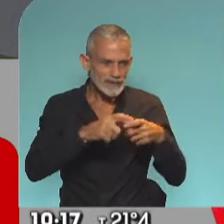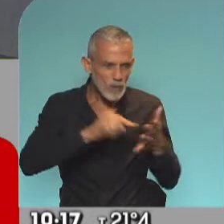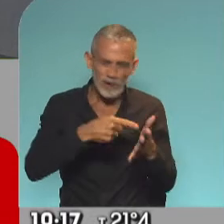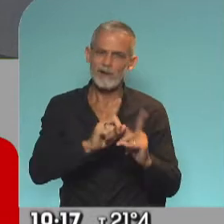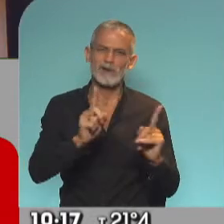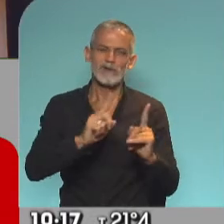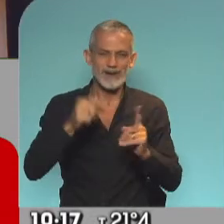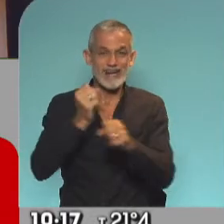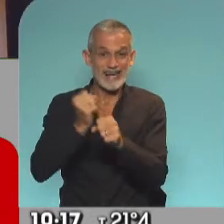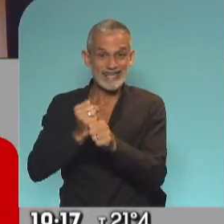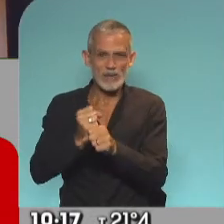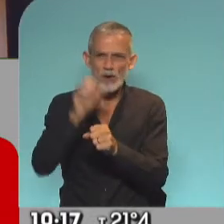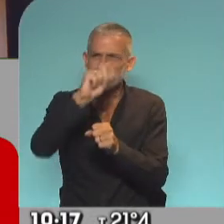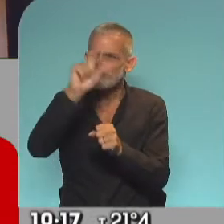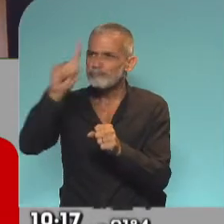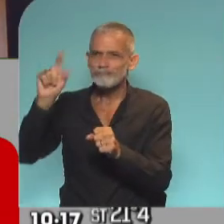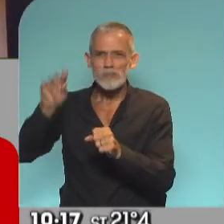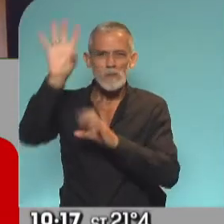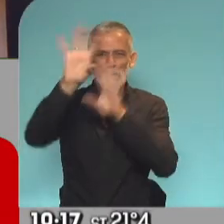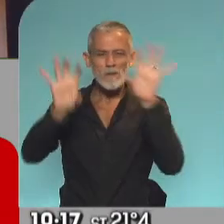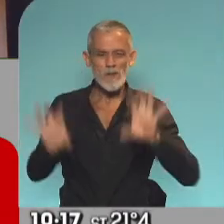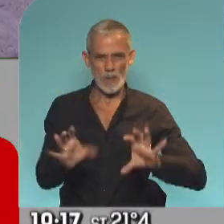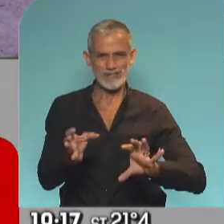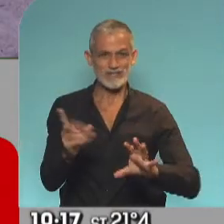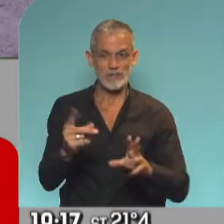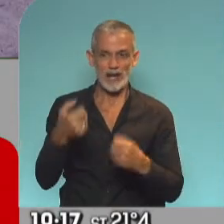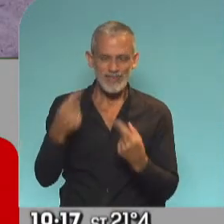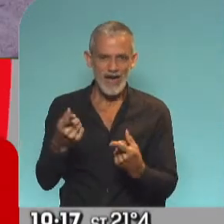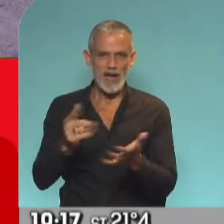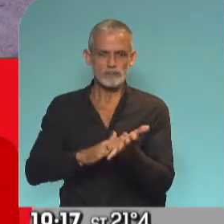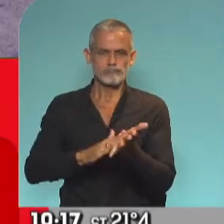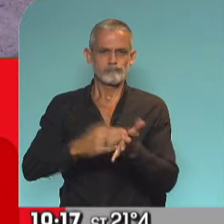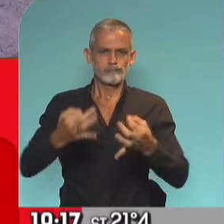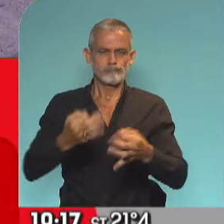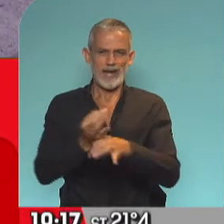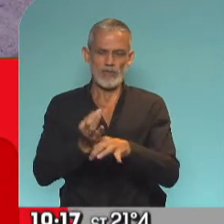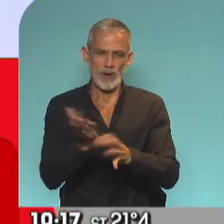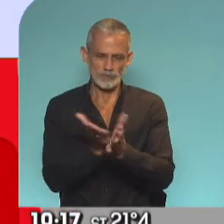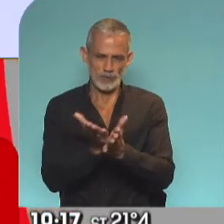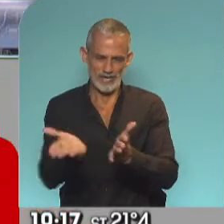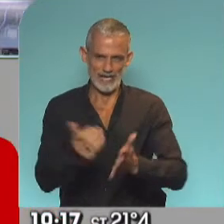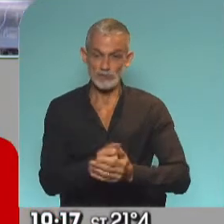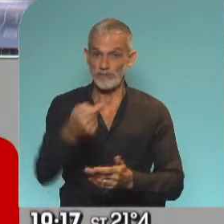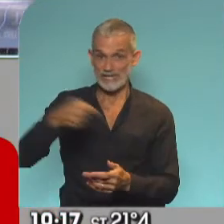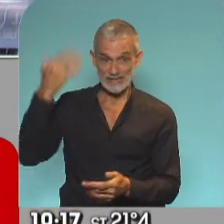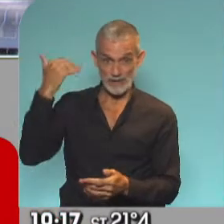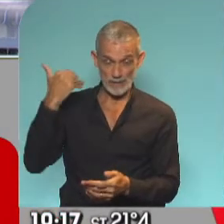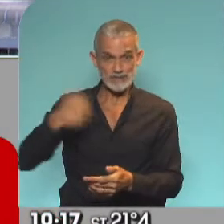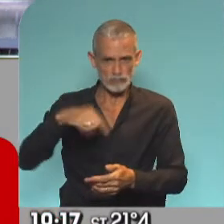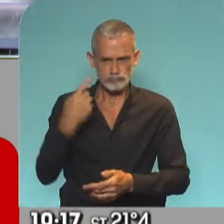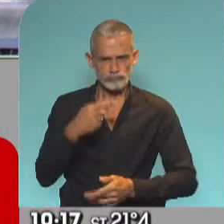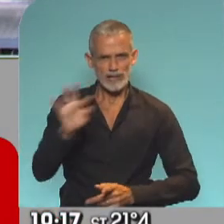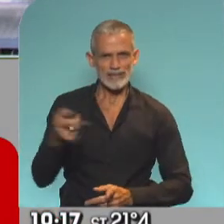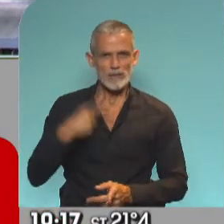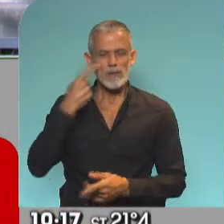que está llevando adelante las distintas provincias para garantizar el derecho a la educación. Sin duda, y la semana pasada nosotros